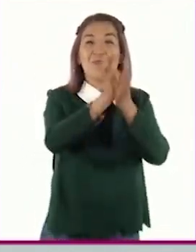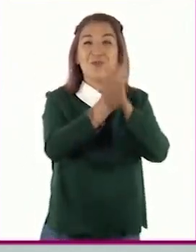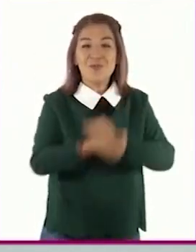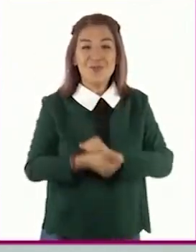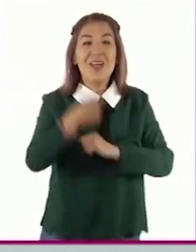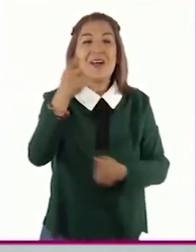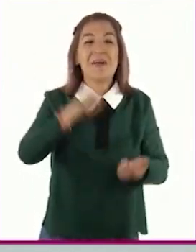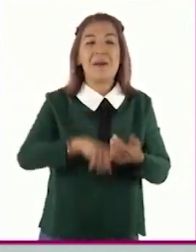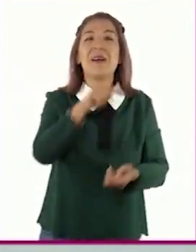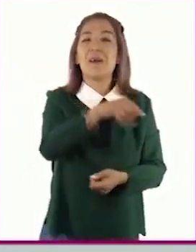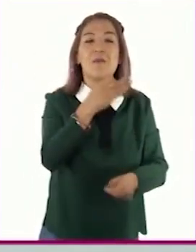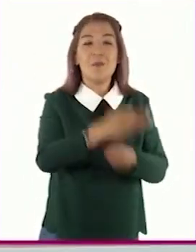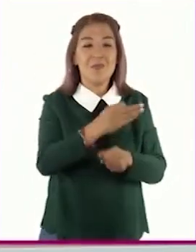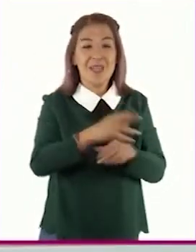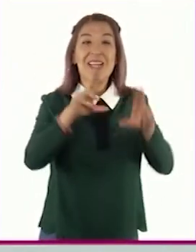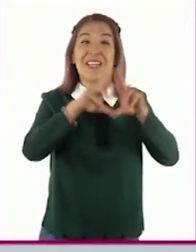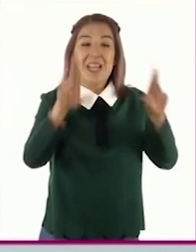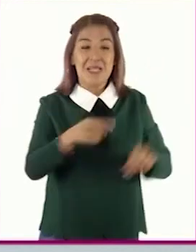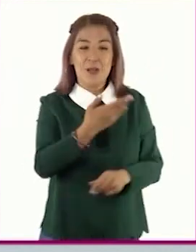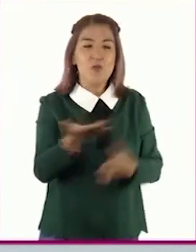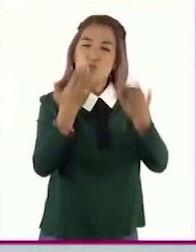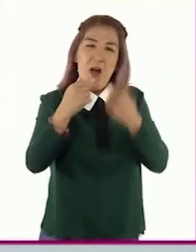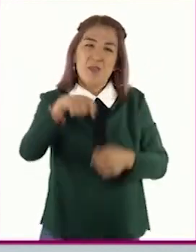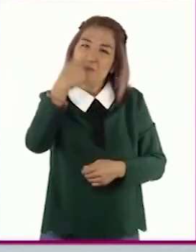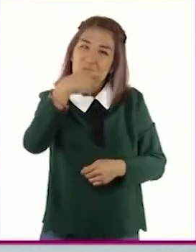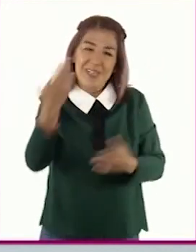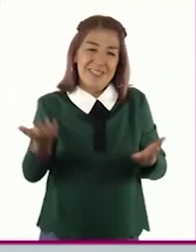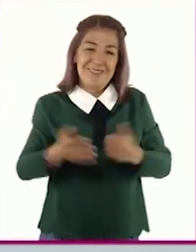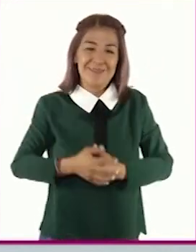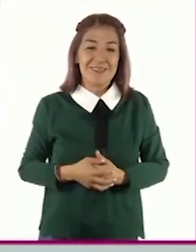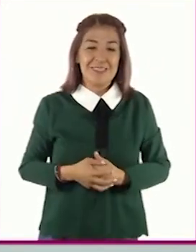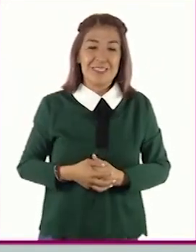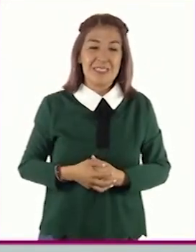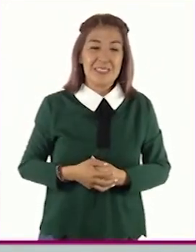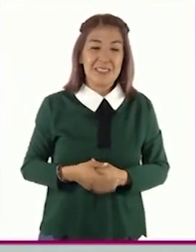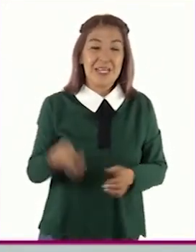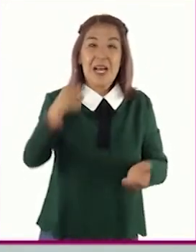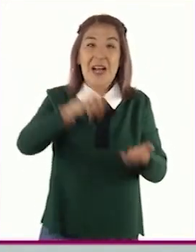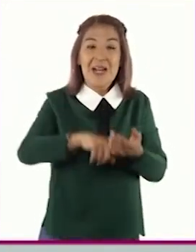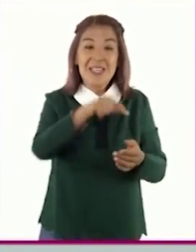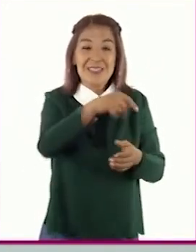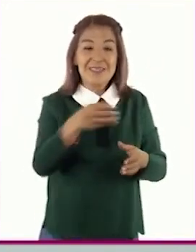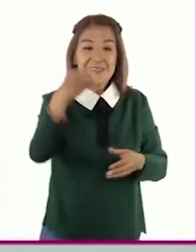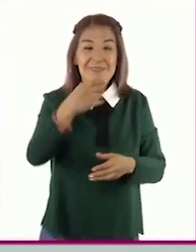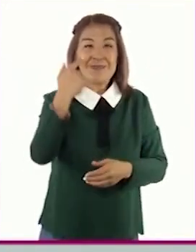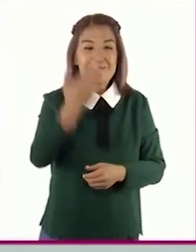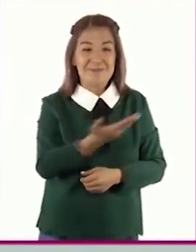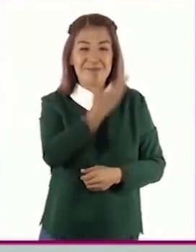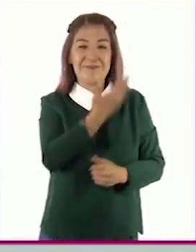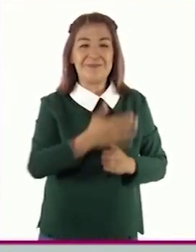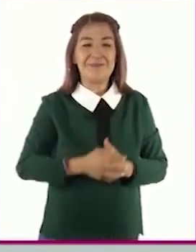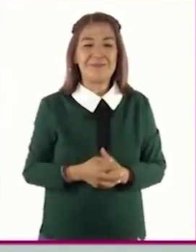superficie. En este caso, solo el hielo. No hay cuchara. No hay más cuchara. Con el guante. A ver, por arribita.